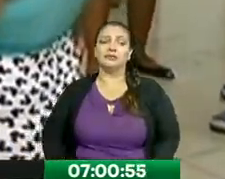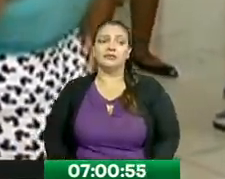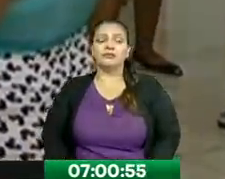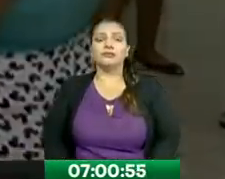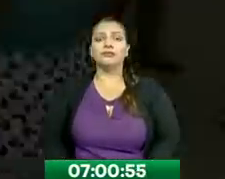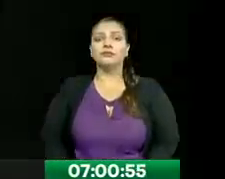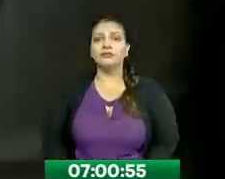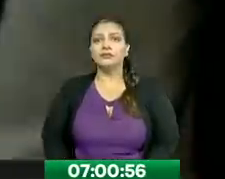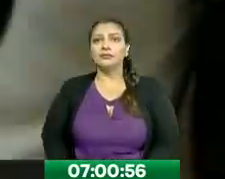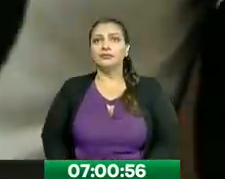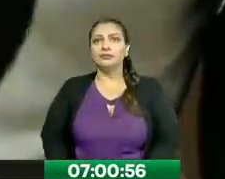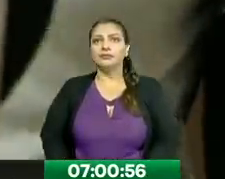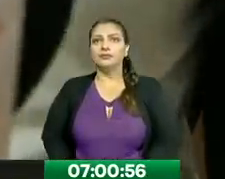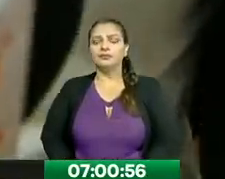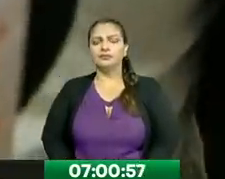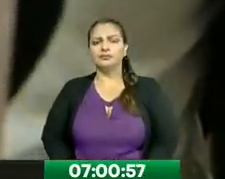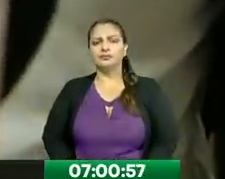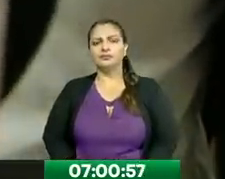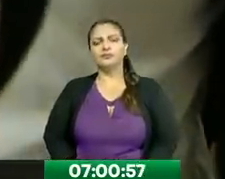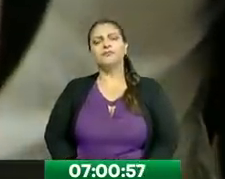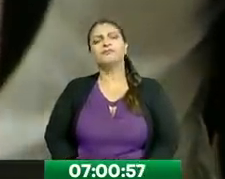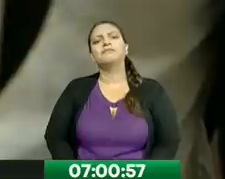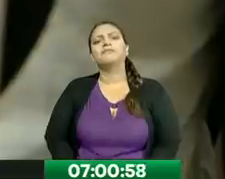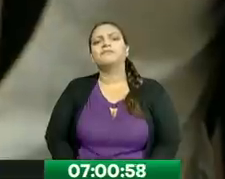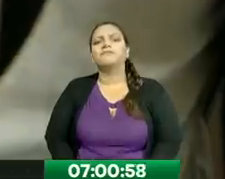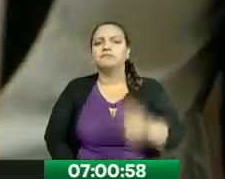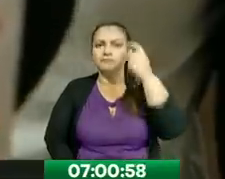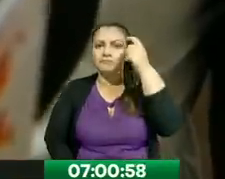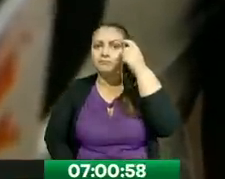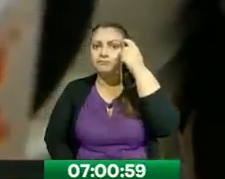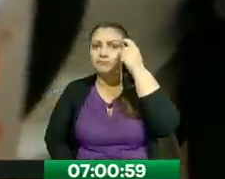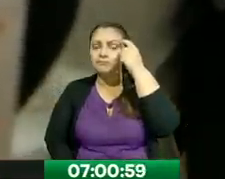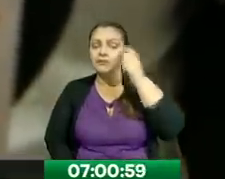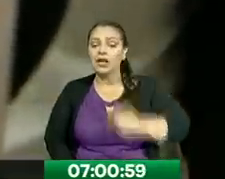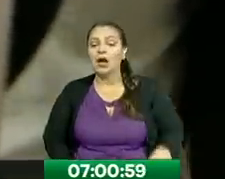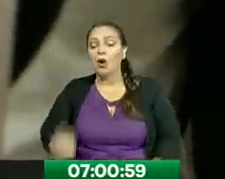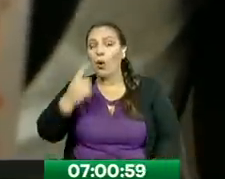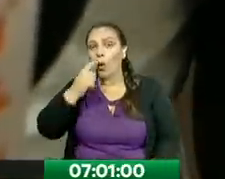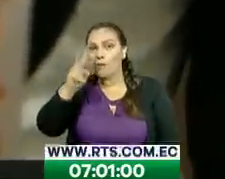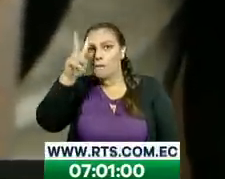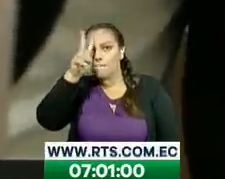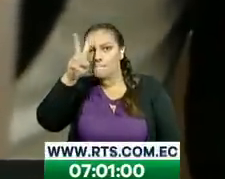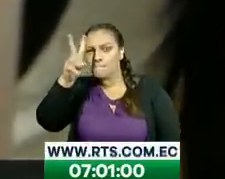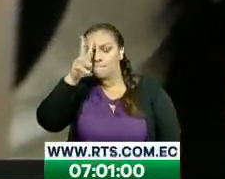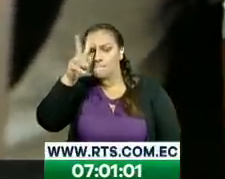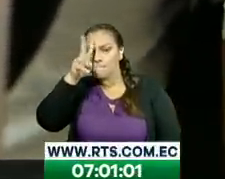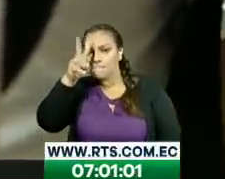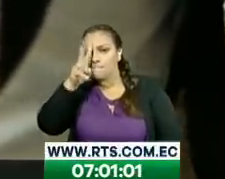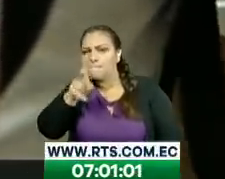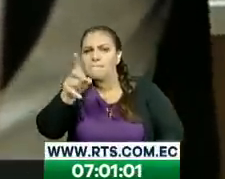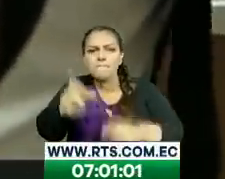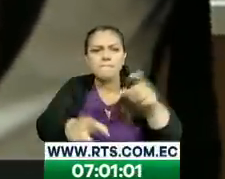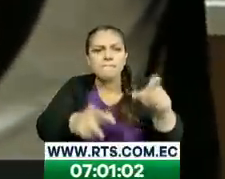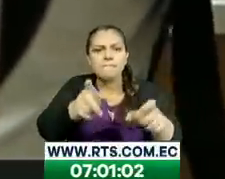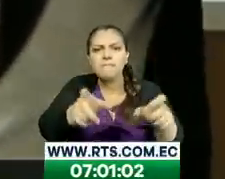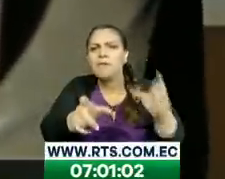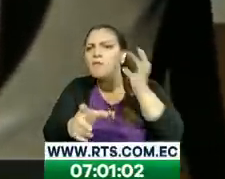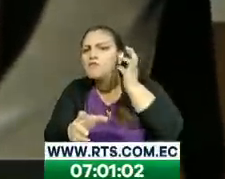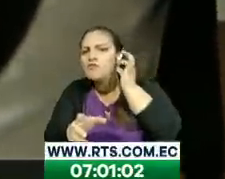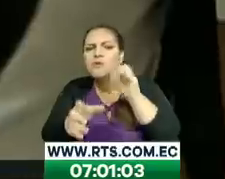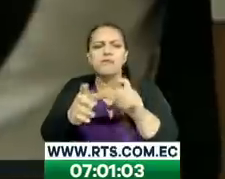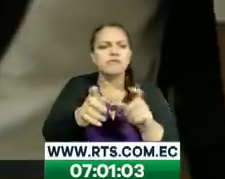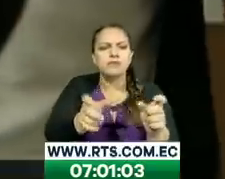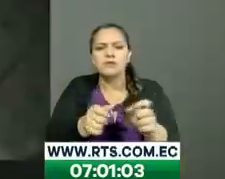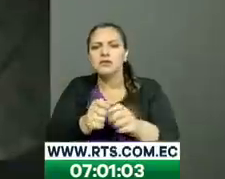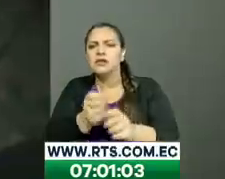acosadores a buscar teléfonos nunca se le da al teléfono comienzan a buscar teléfonos comienzan a buscar a su alrededores y así las intimidan las acordar